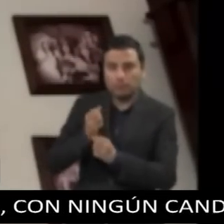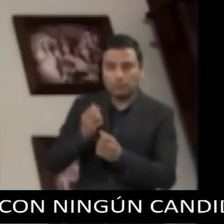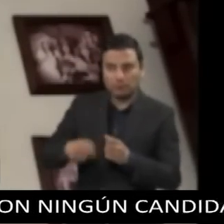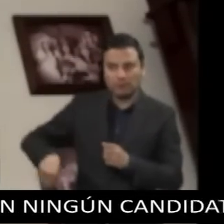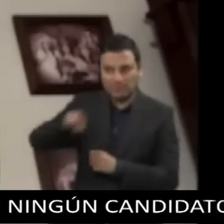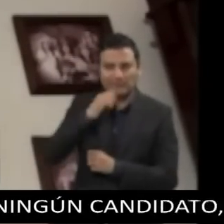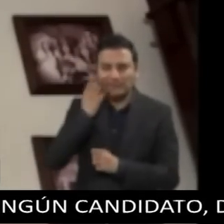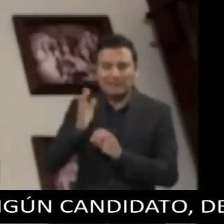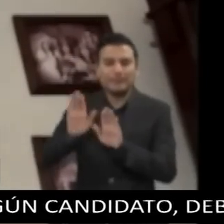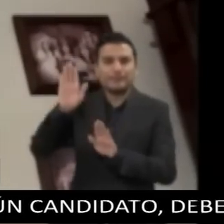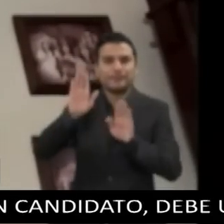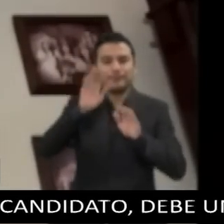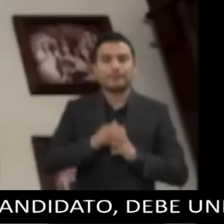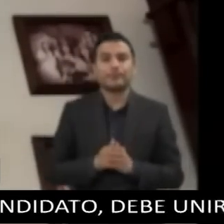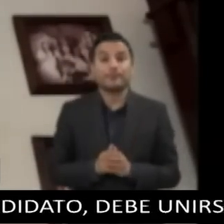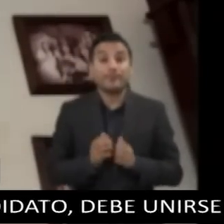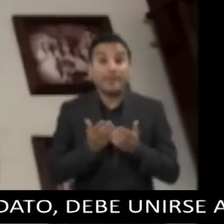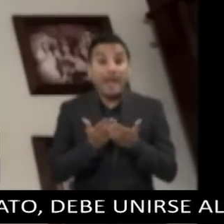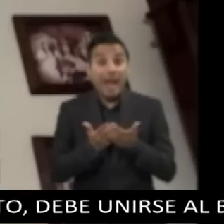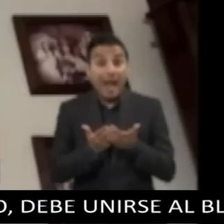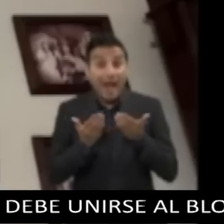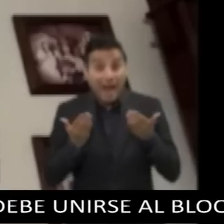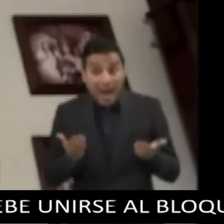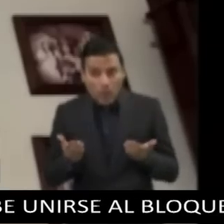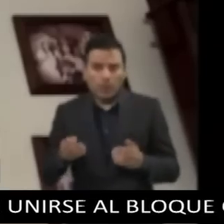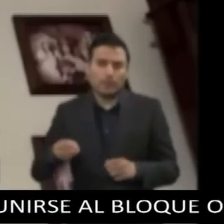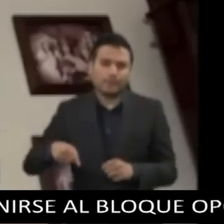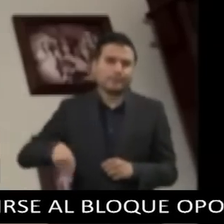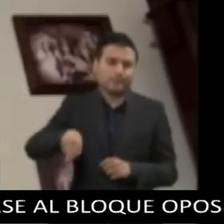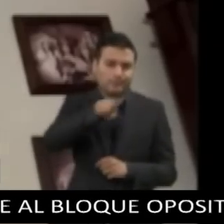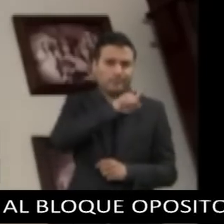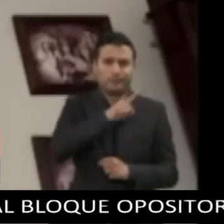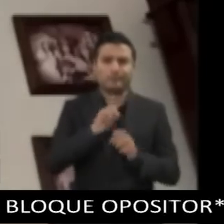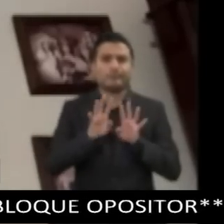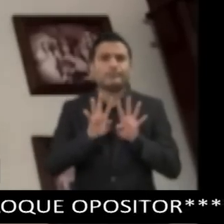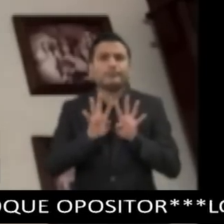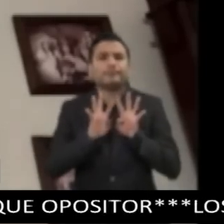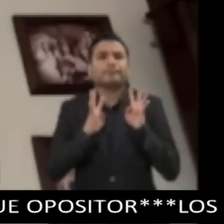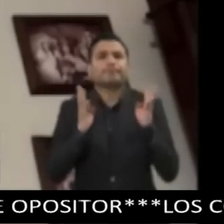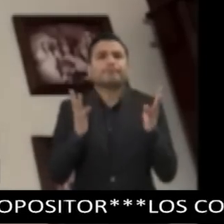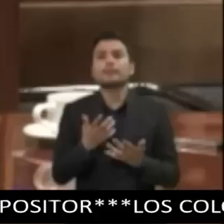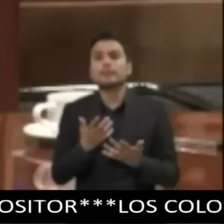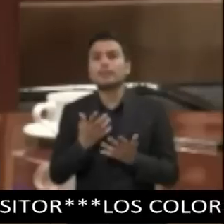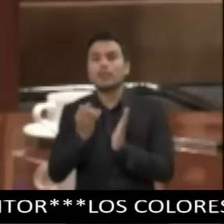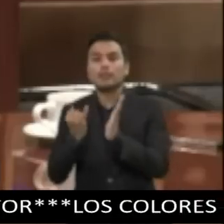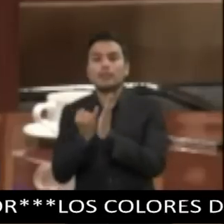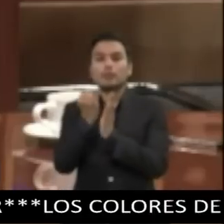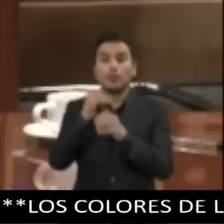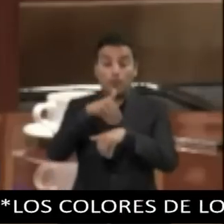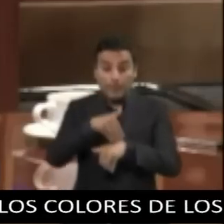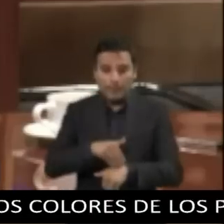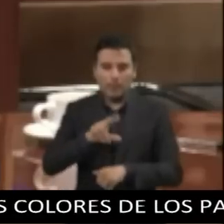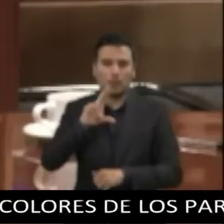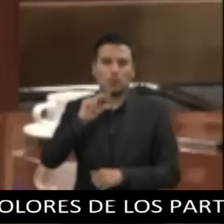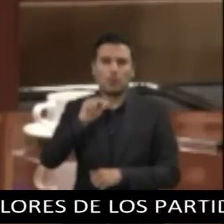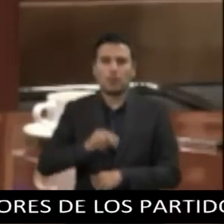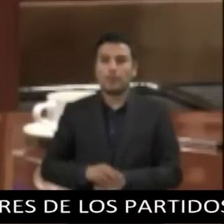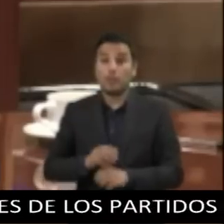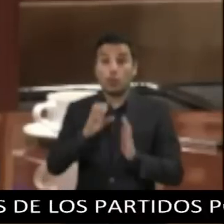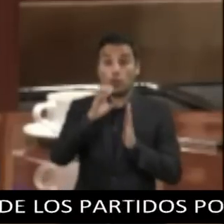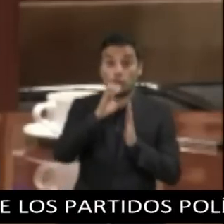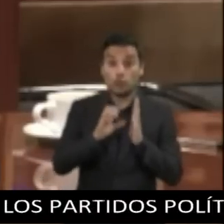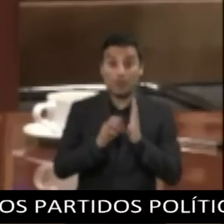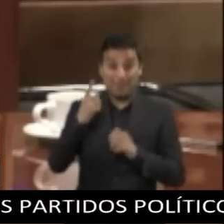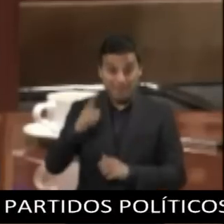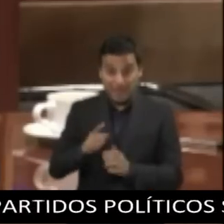esas quincetas intente negociar las lleve al pleno las sus propuestas no y que y que ojalá que llegaran a acuerdos